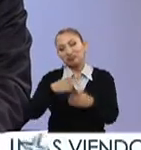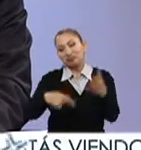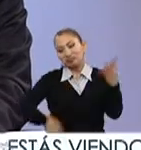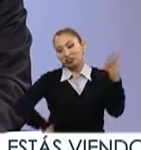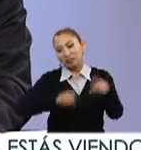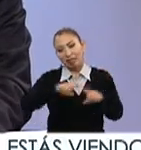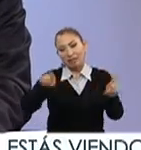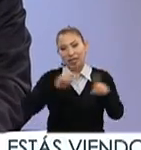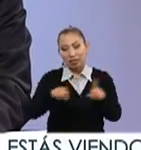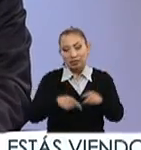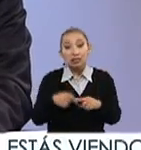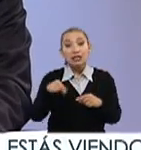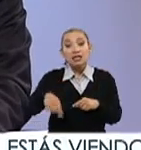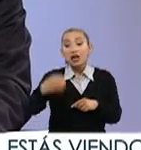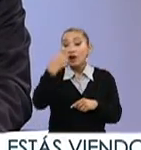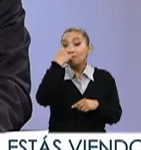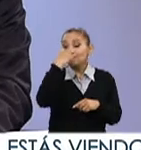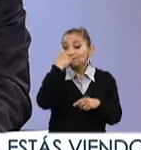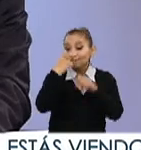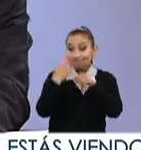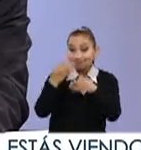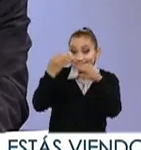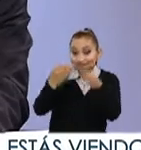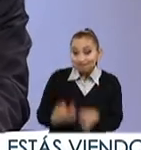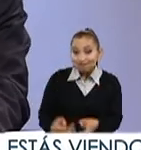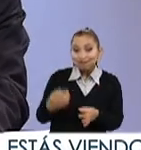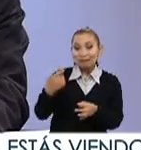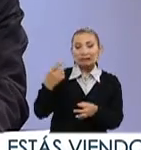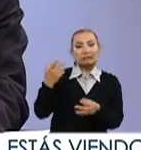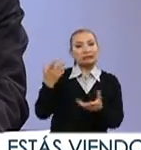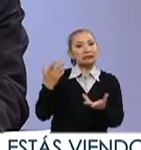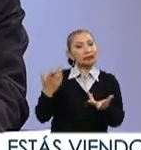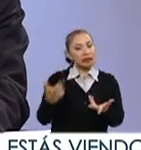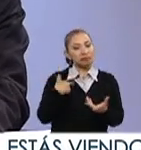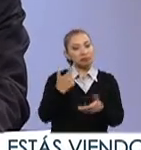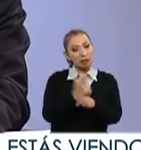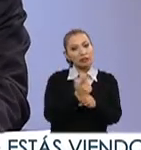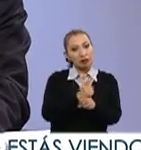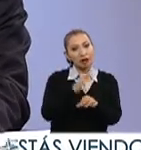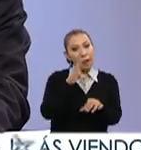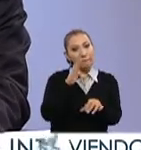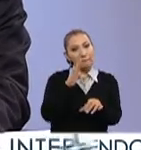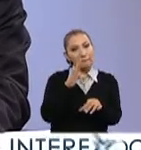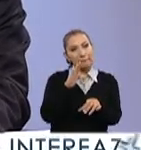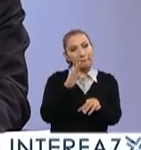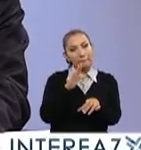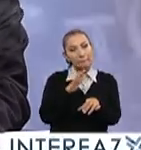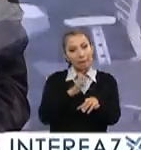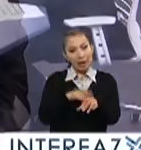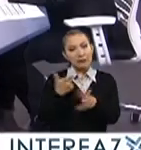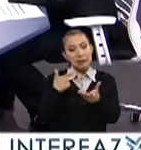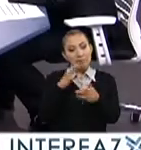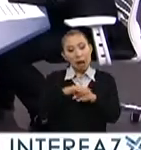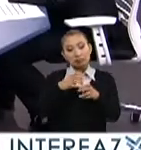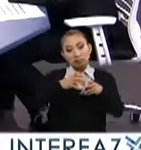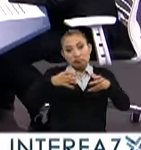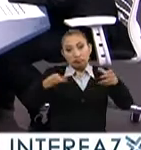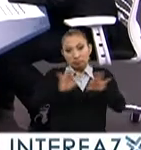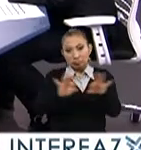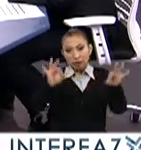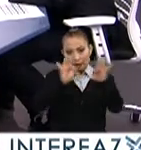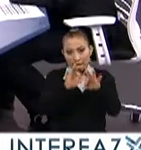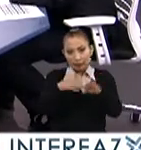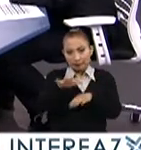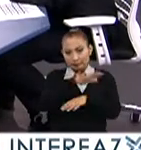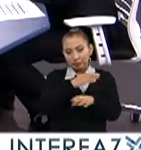de ello. Y creo que la nutrición es una de las carreras que están siendo o que están cobrando mucha relevancia